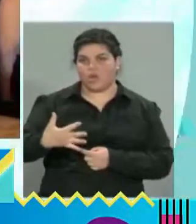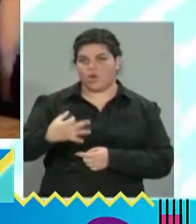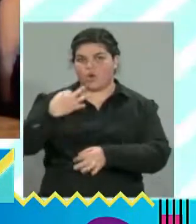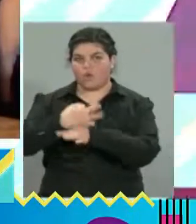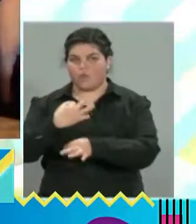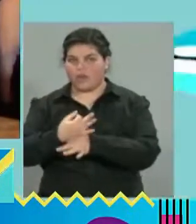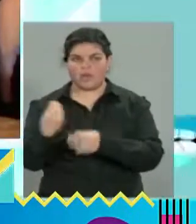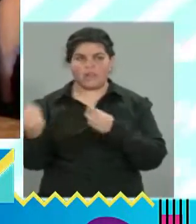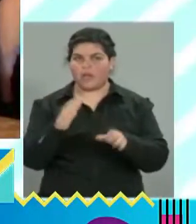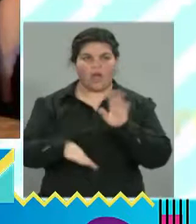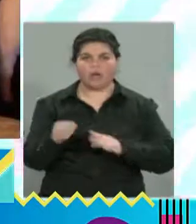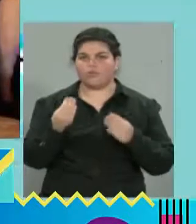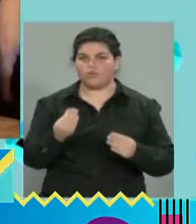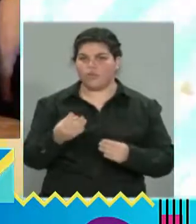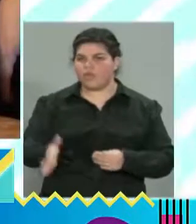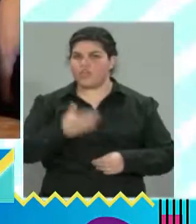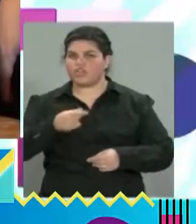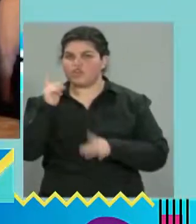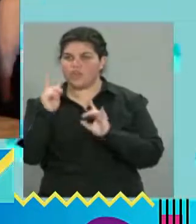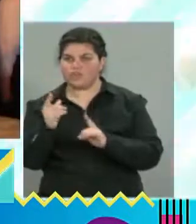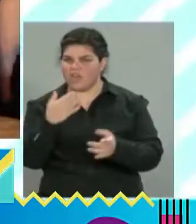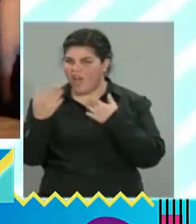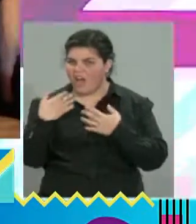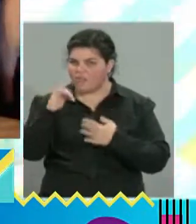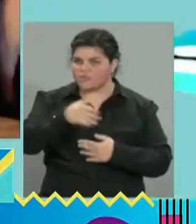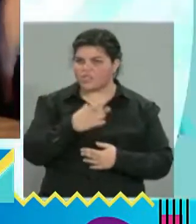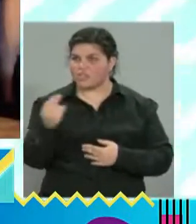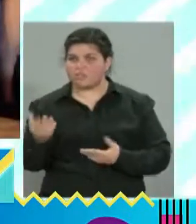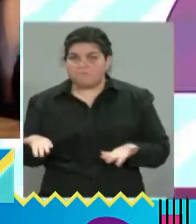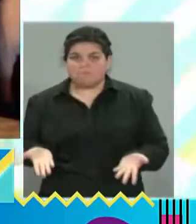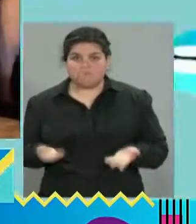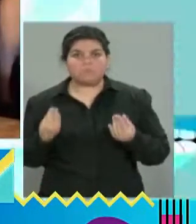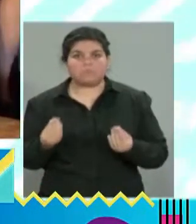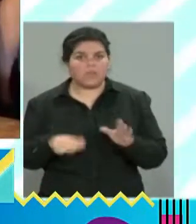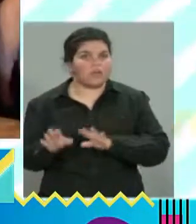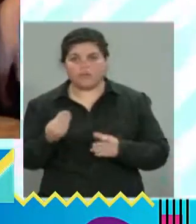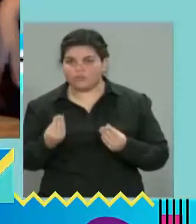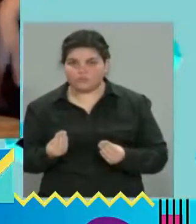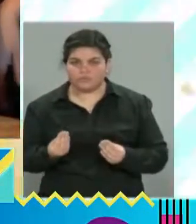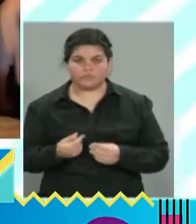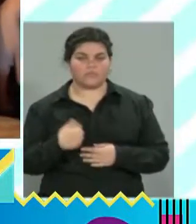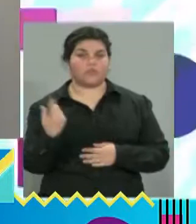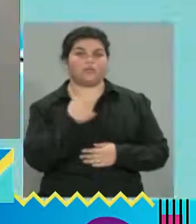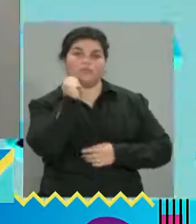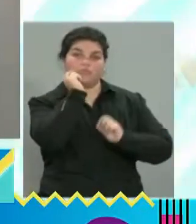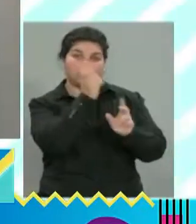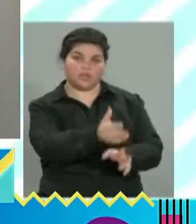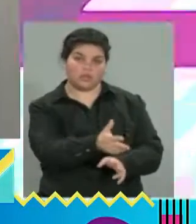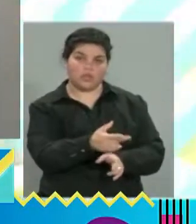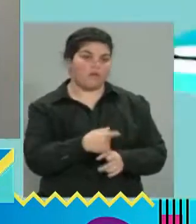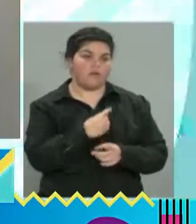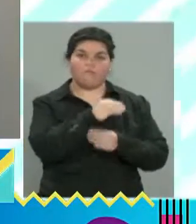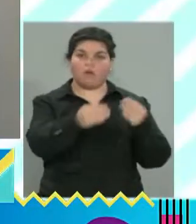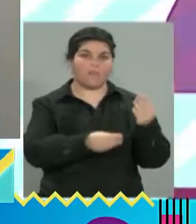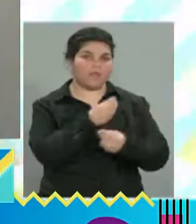docente, con la maestra, con la directora? Y nosotros lo que consideramos que cada, digamos, experiencia de cada familia es